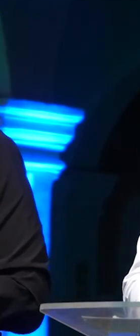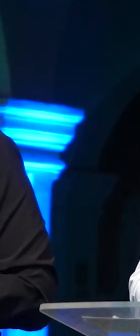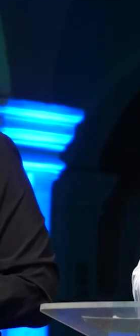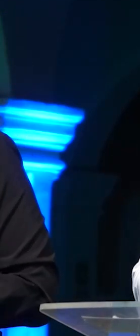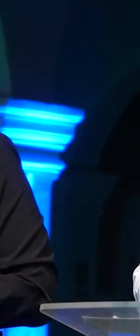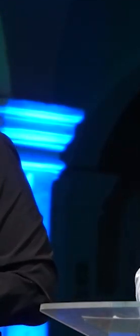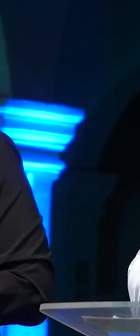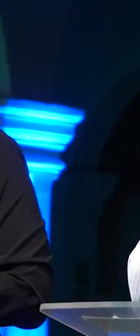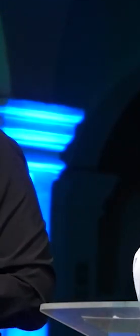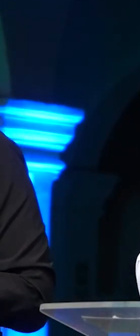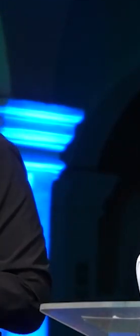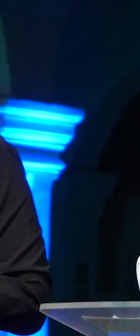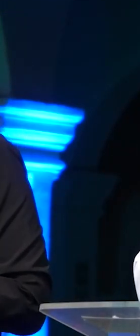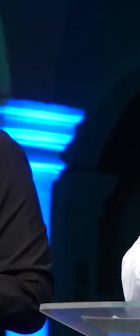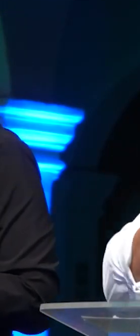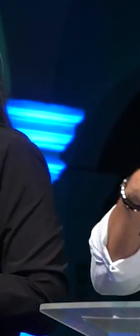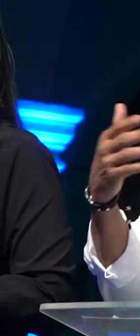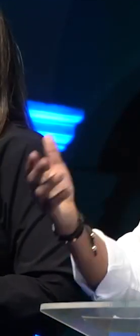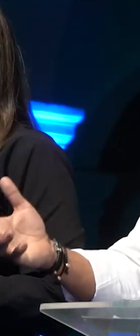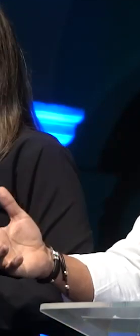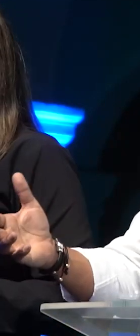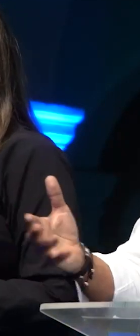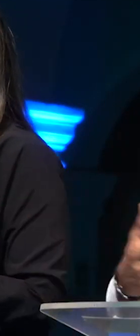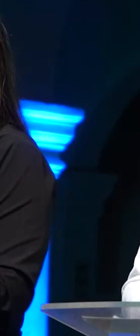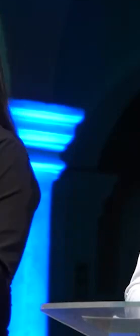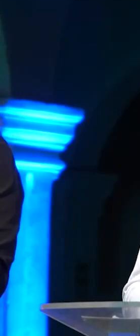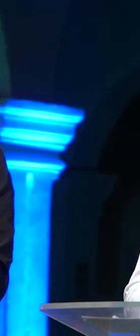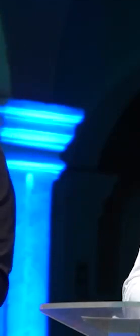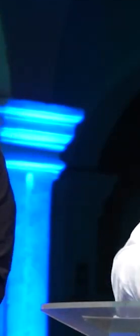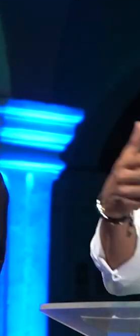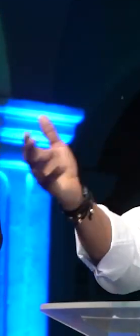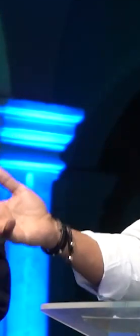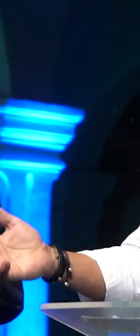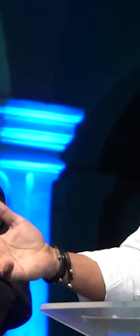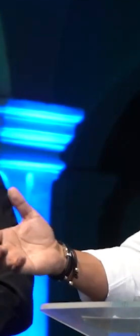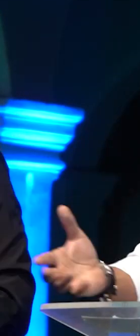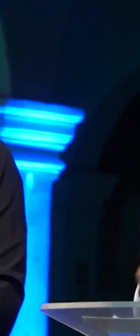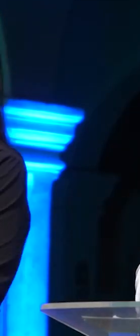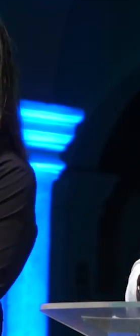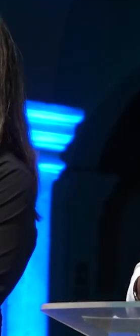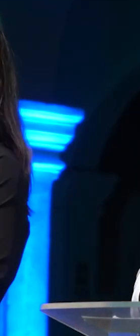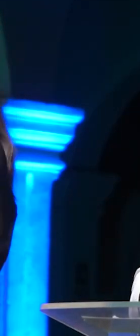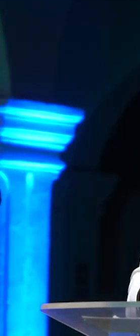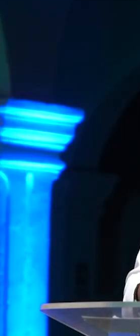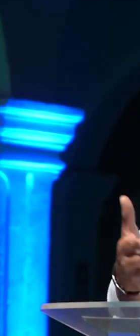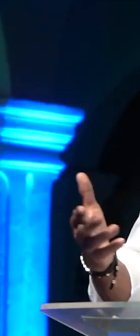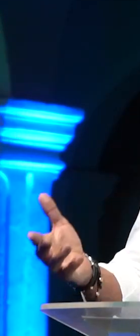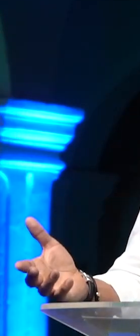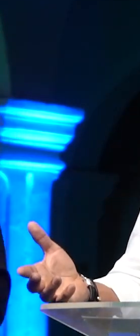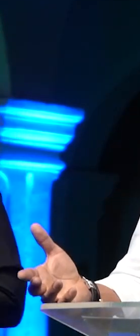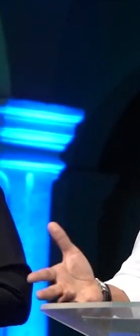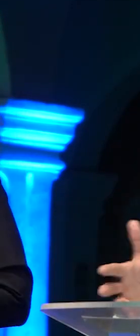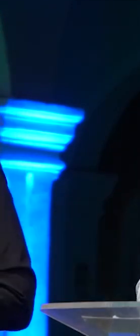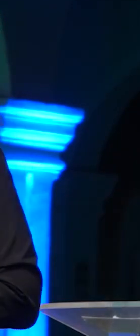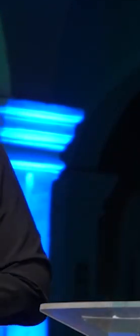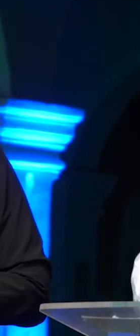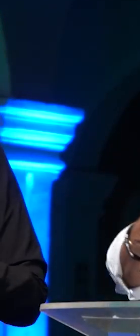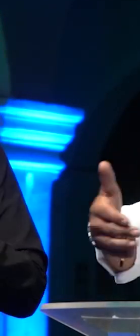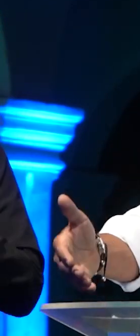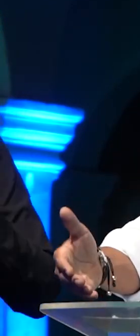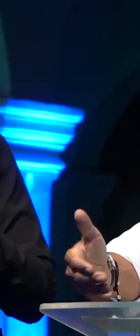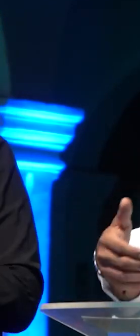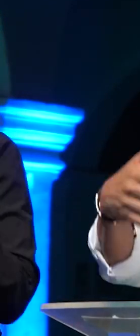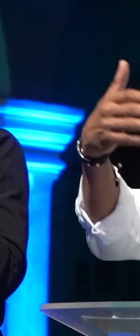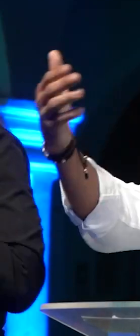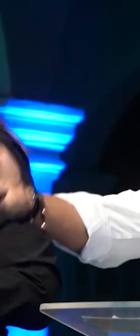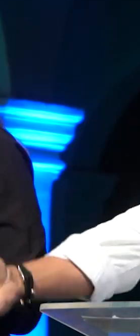acreditación no nos hace mejores, no nos da más recursos, significa simplemente decirle al mundo que desde